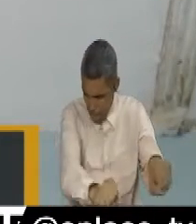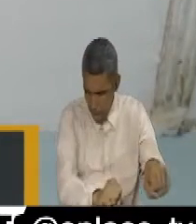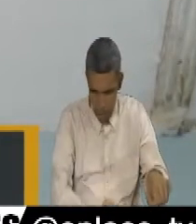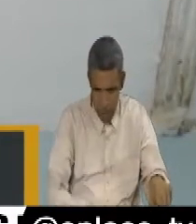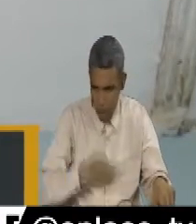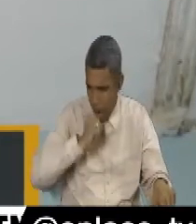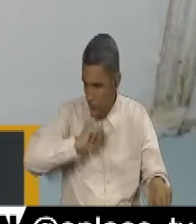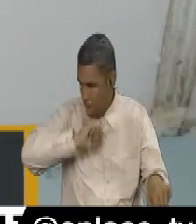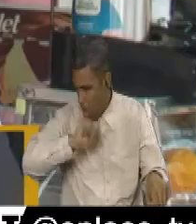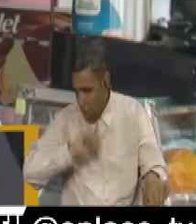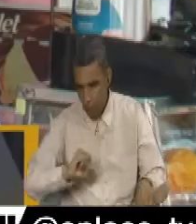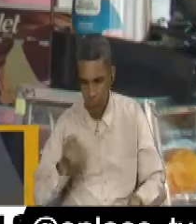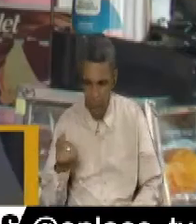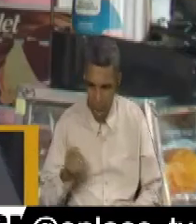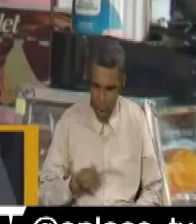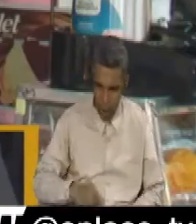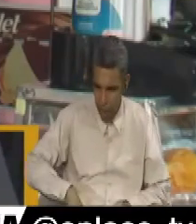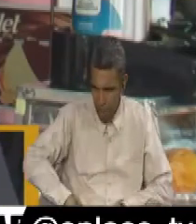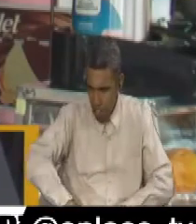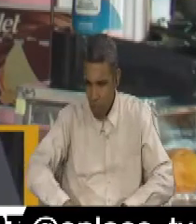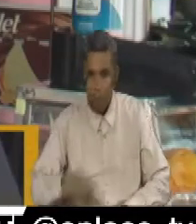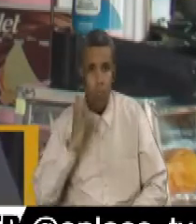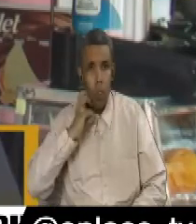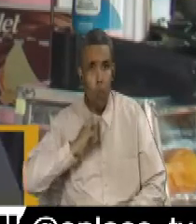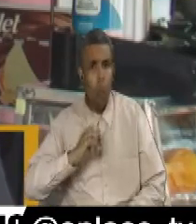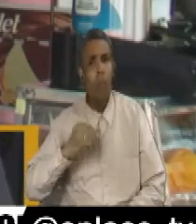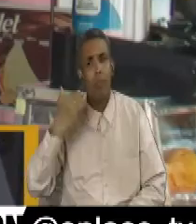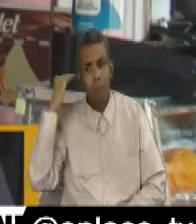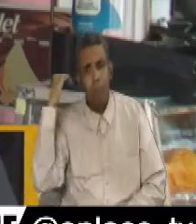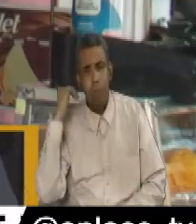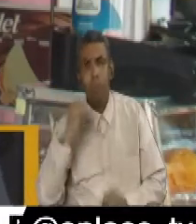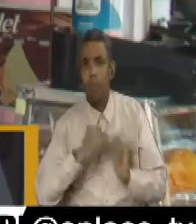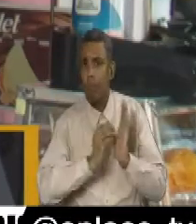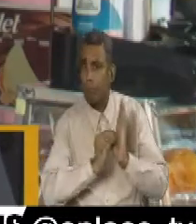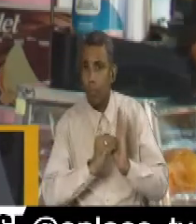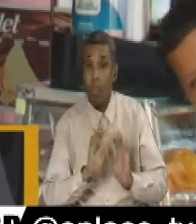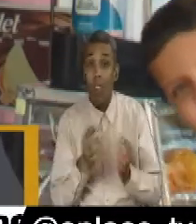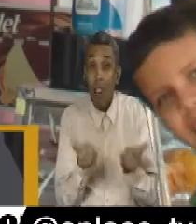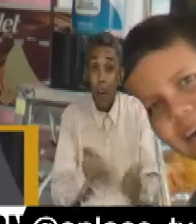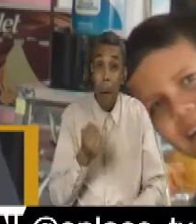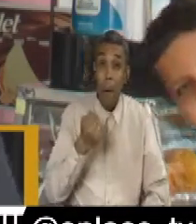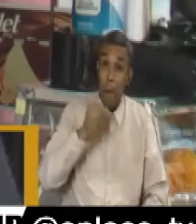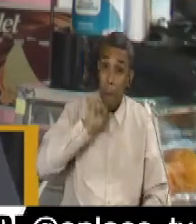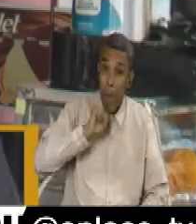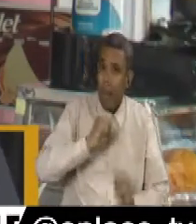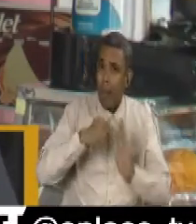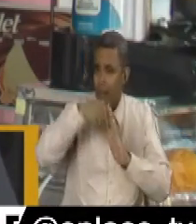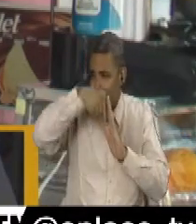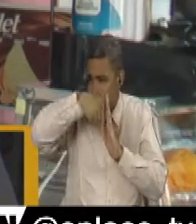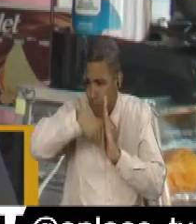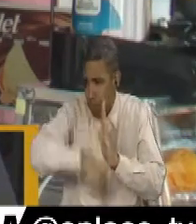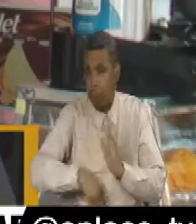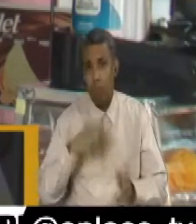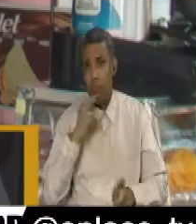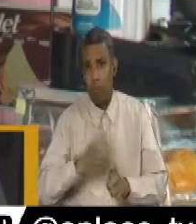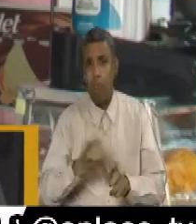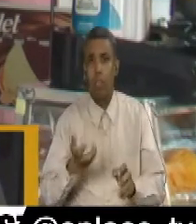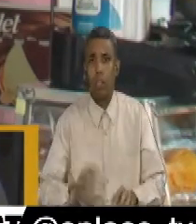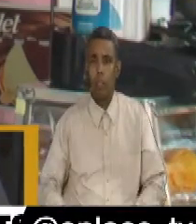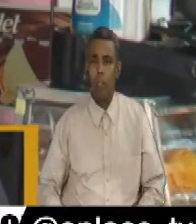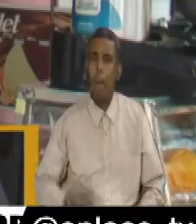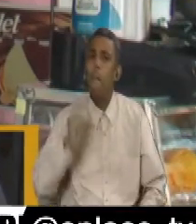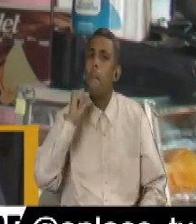situación está bien difícil y entran los ladrones y lo dejan a uno en la calle. Entonces le hacemos un llamado a las autoridades que se